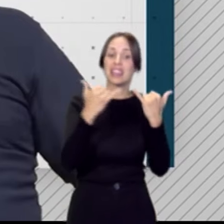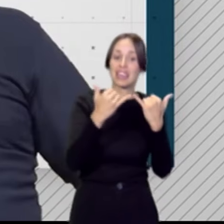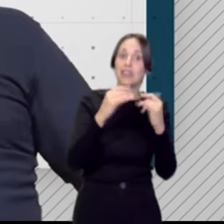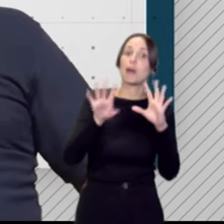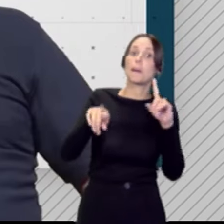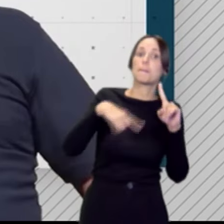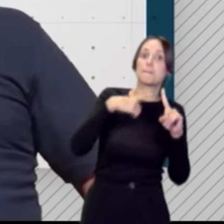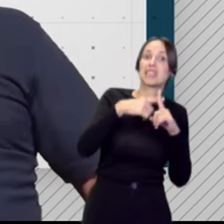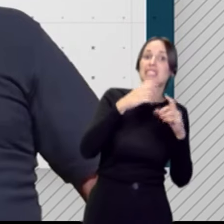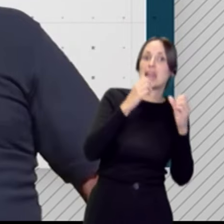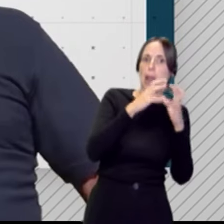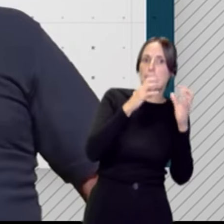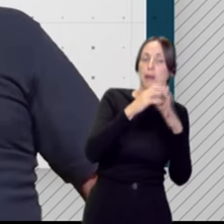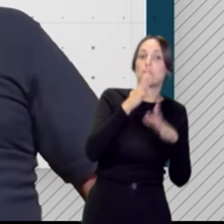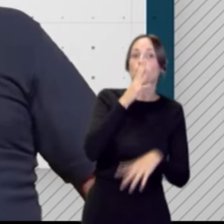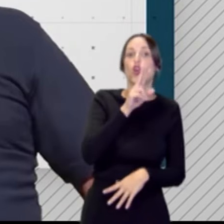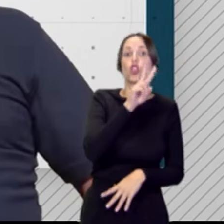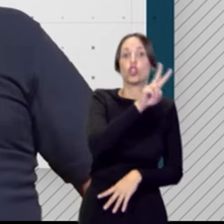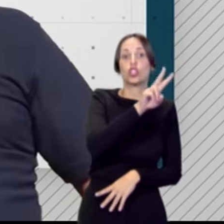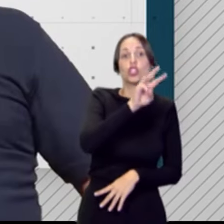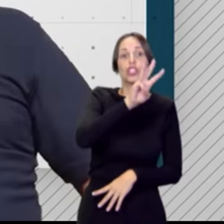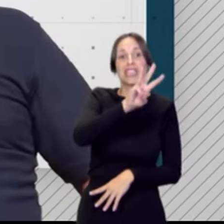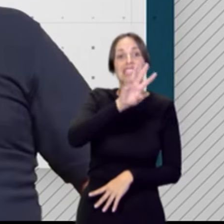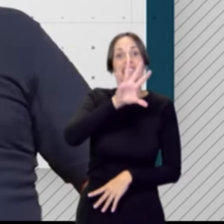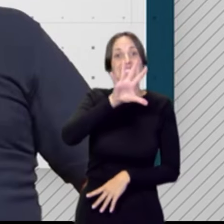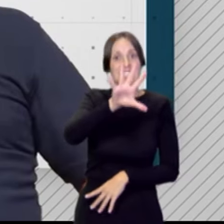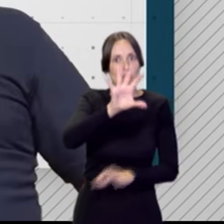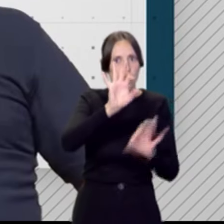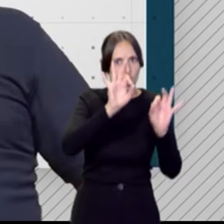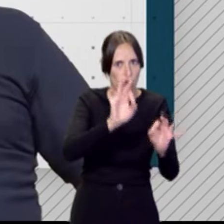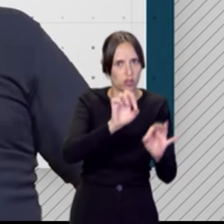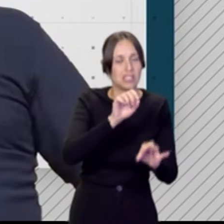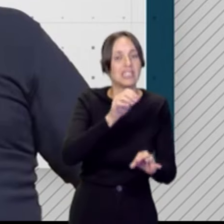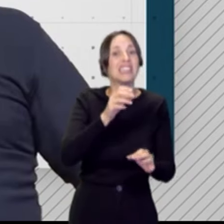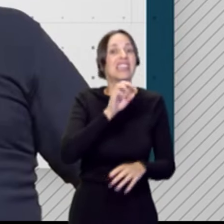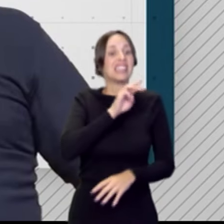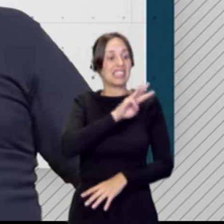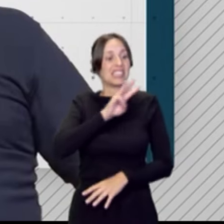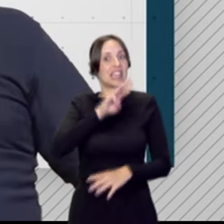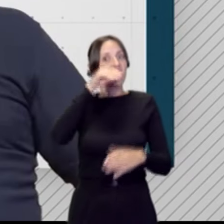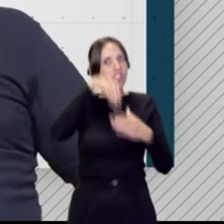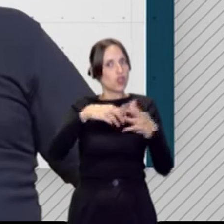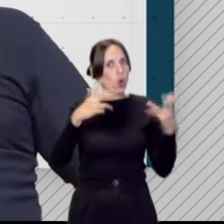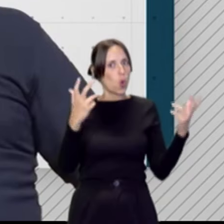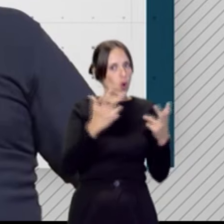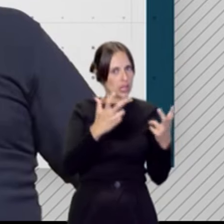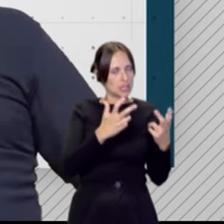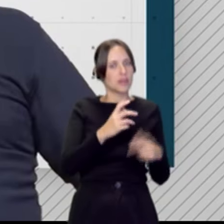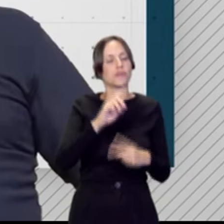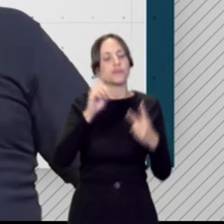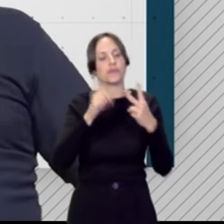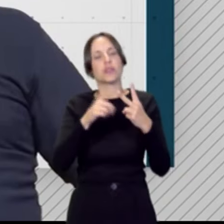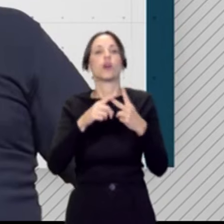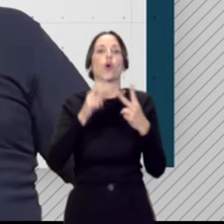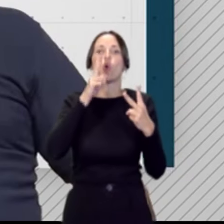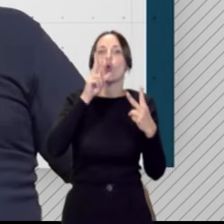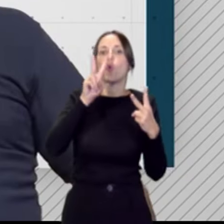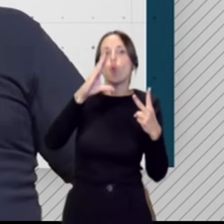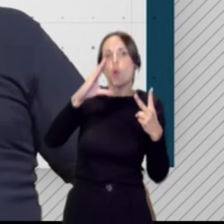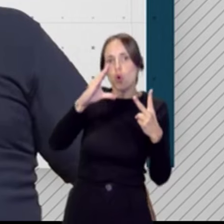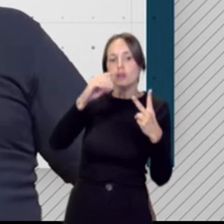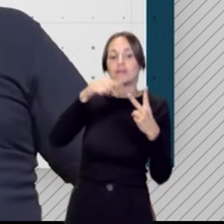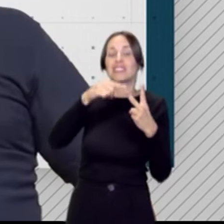235 pacientes, 33 de ellos en el servicio de urgencia. Le sigue el Universitario de Canarias con